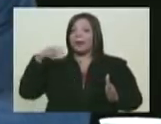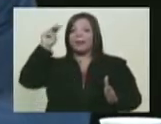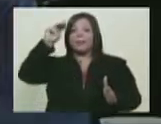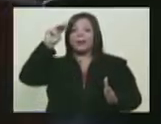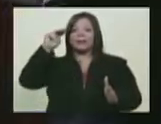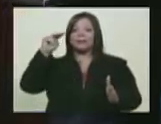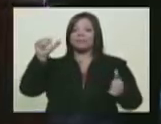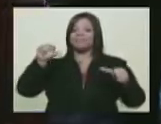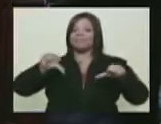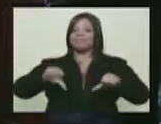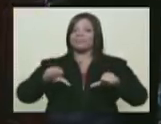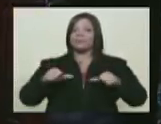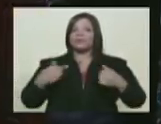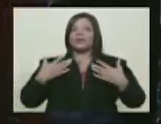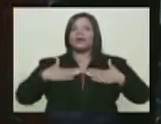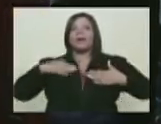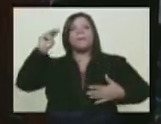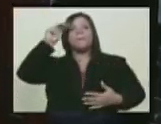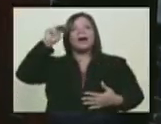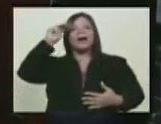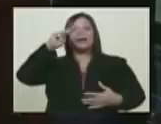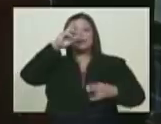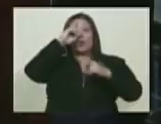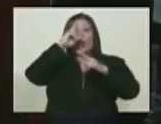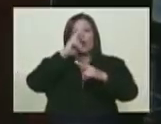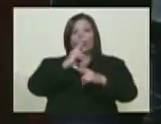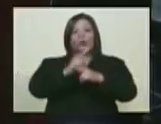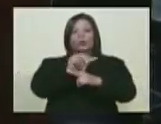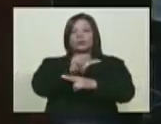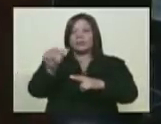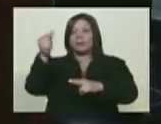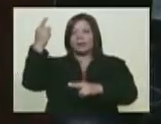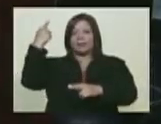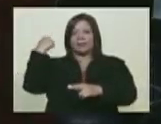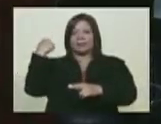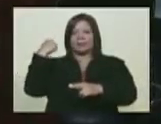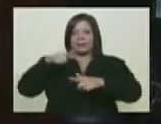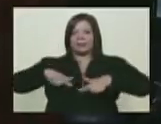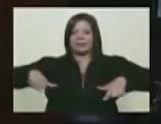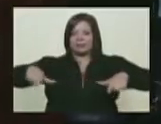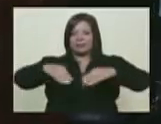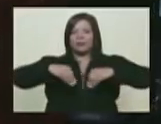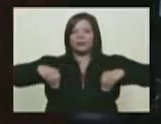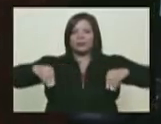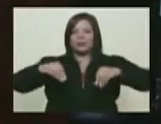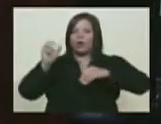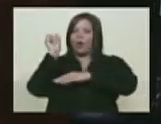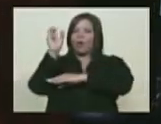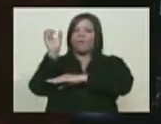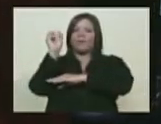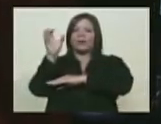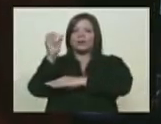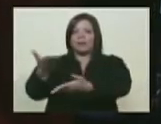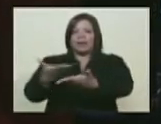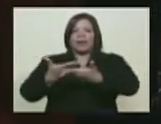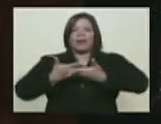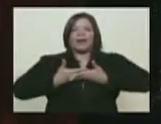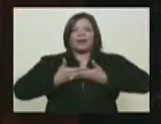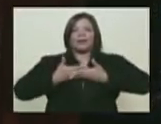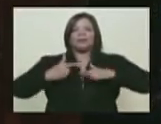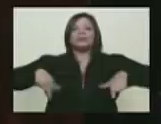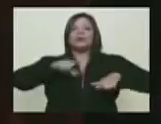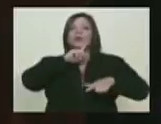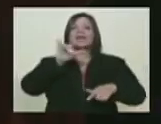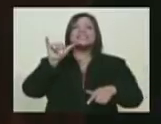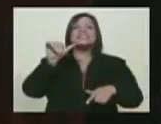Y esto me lo dieron los maestros de Sonora hace una semana que estuve en territorio yaqui dando una conferencia. ¿En territorio?